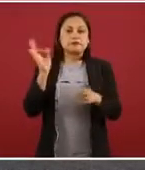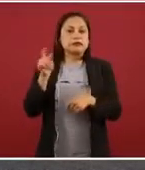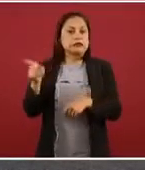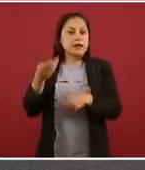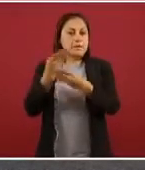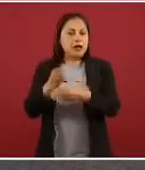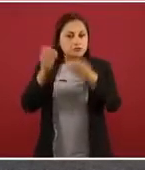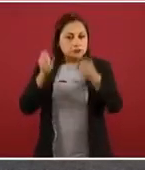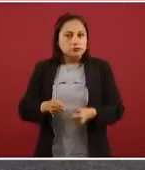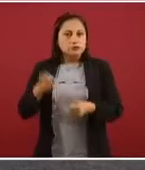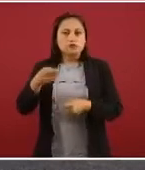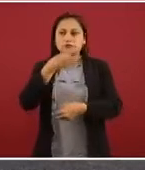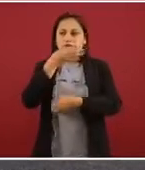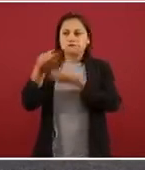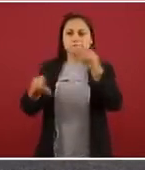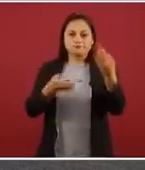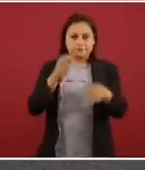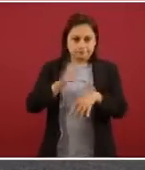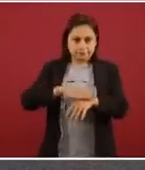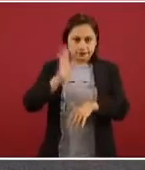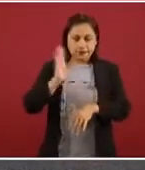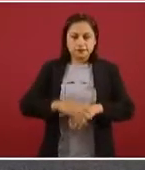pareció?